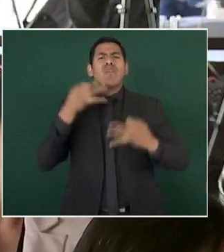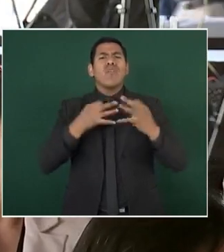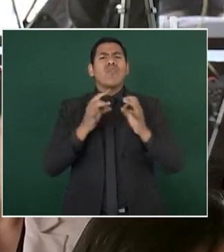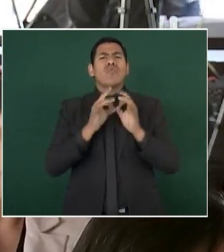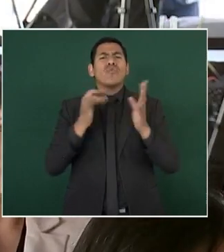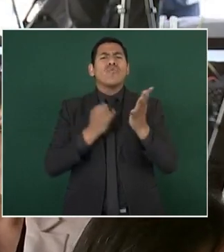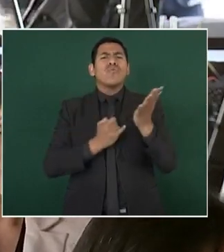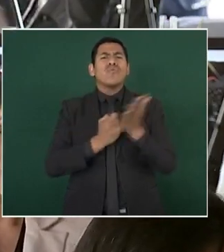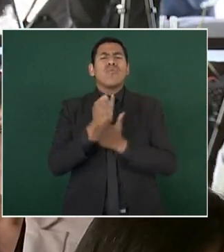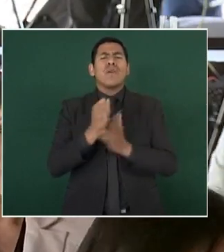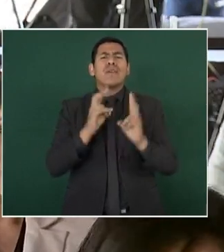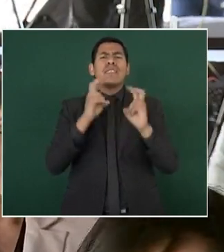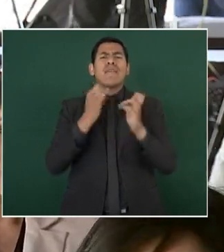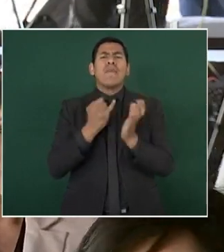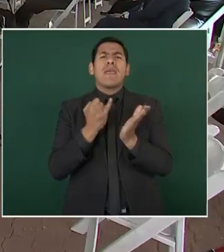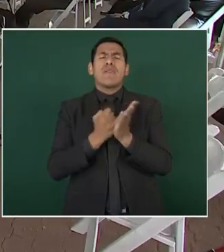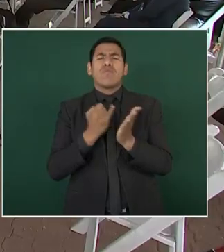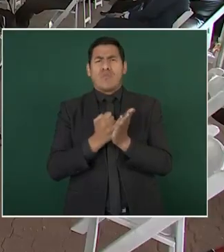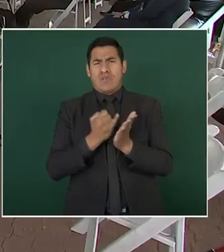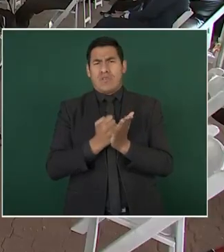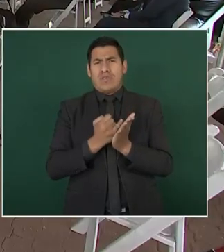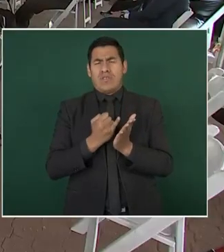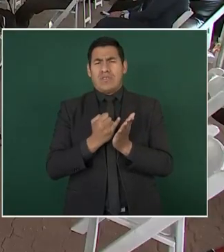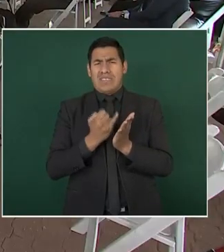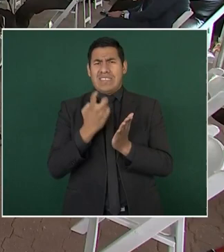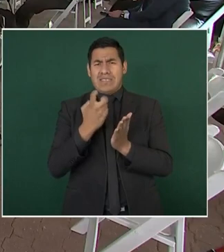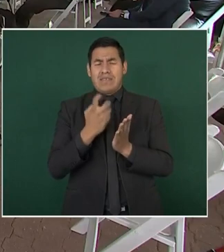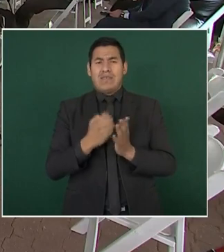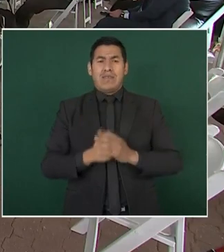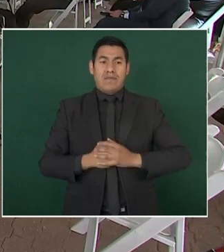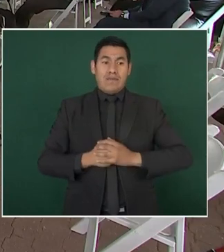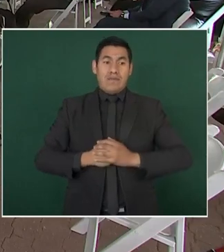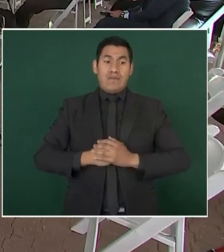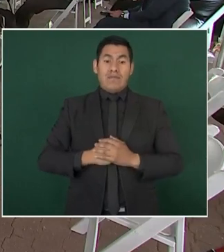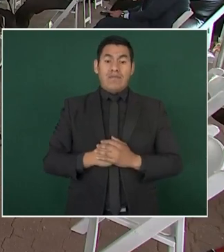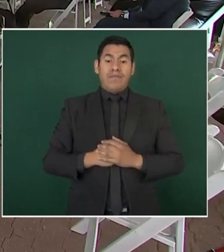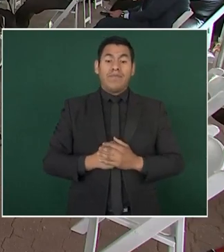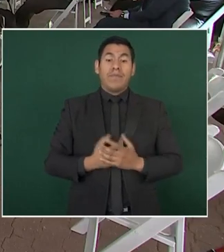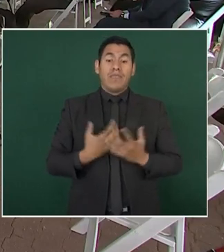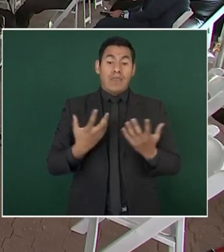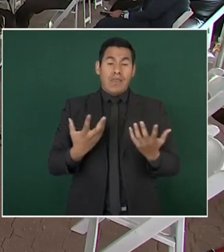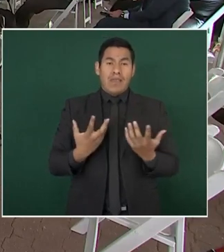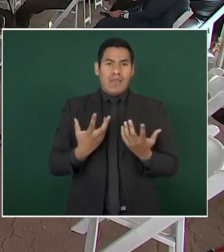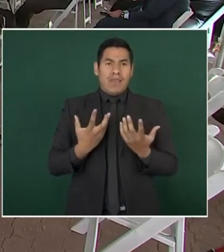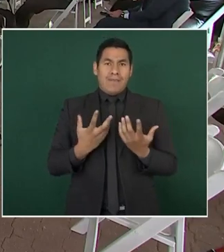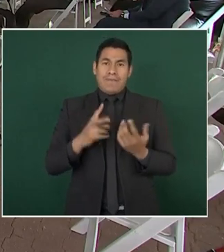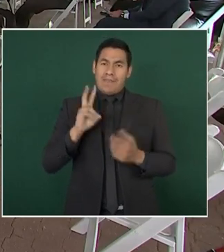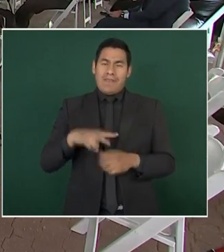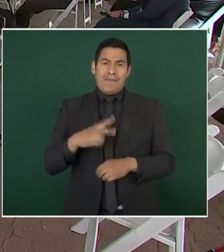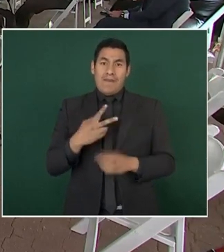los impuestos del señor Salinas Pliego. Bueno, me da mucho gusto que estés aquí,